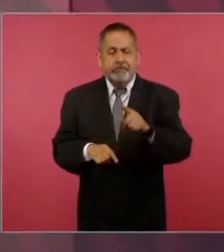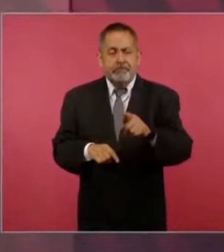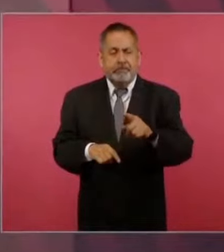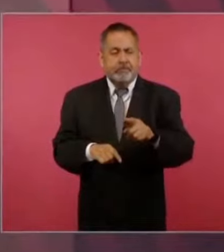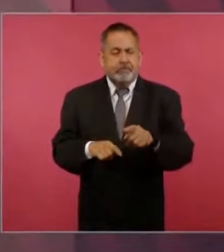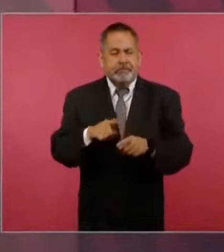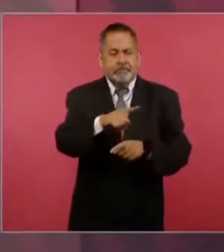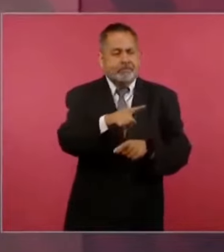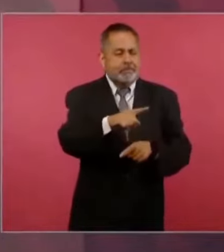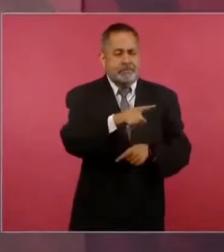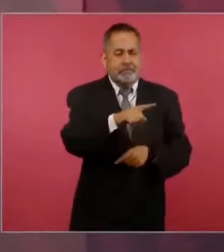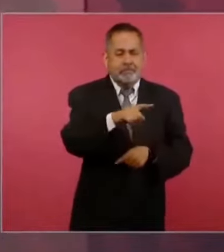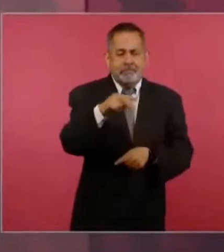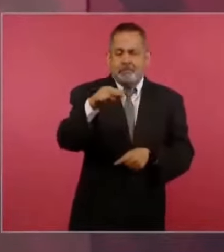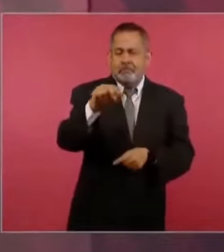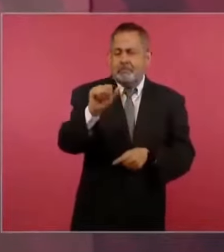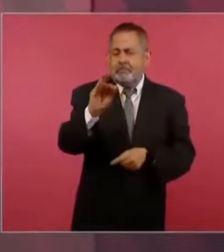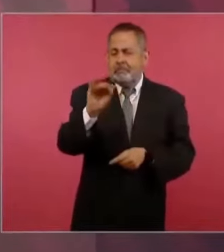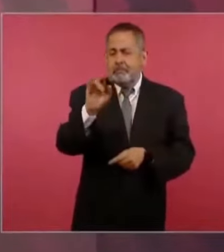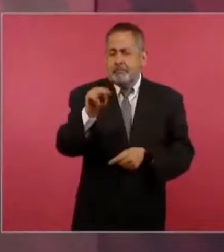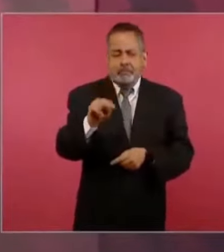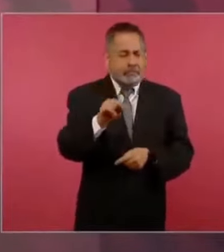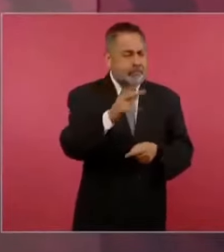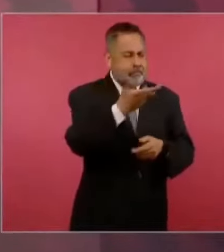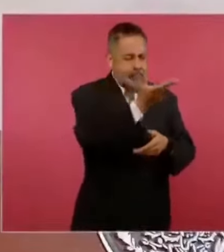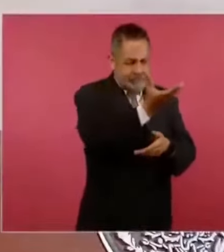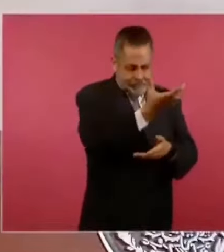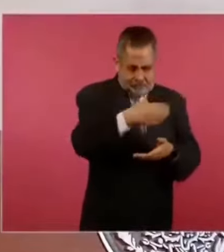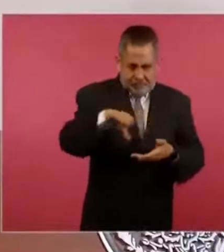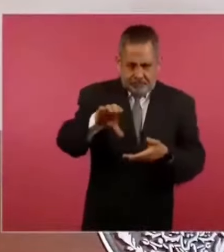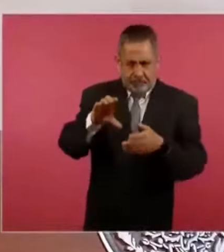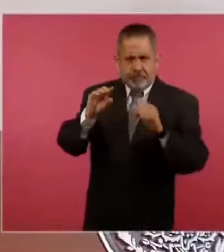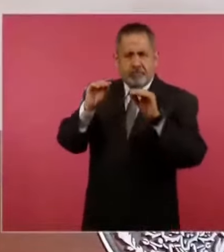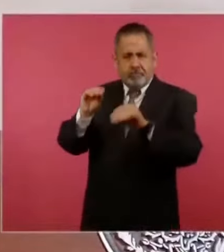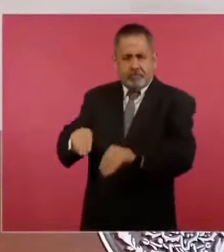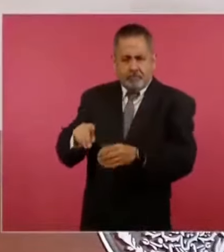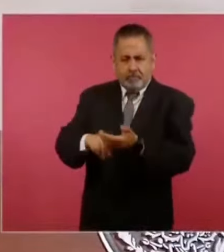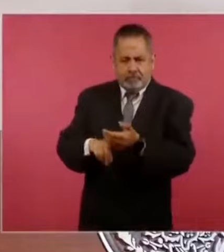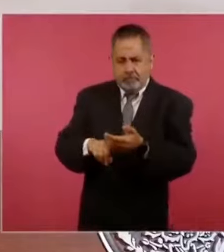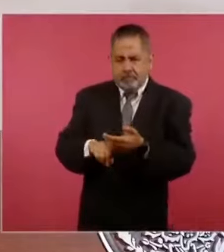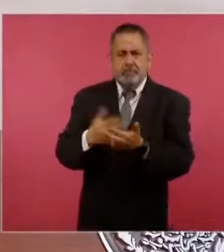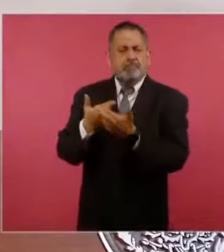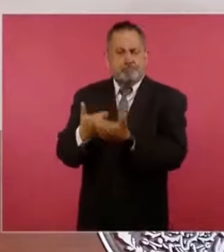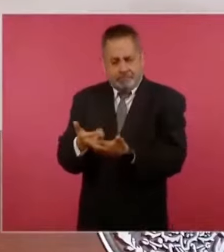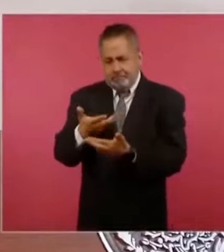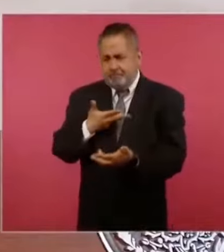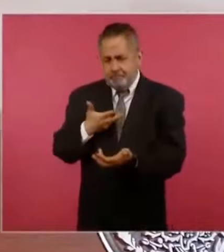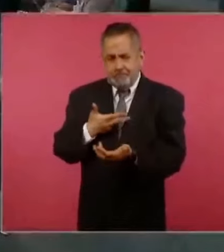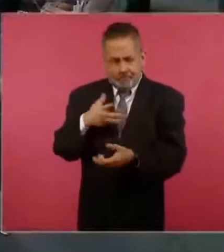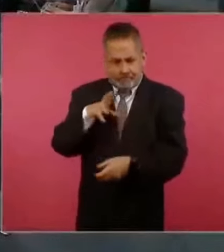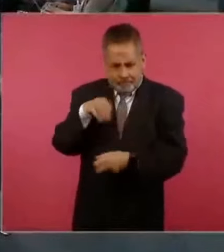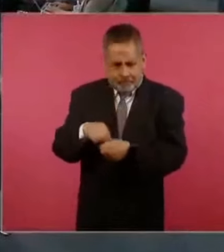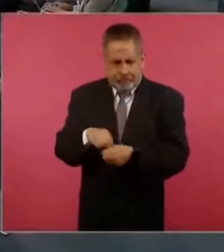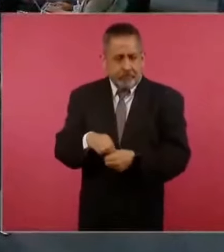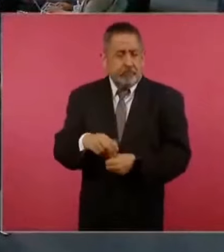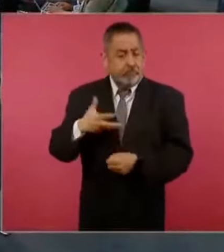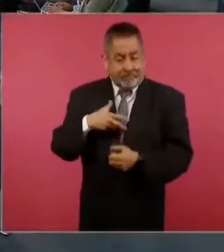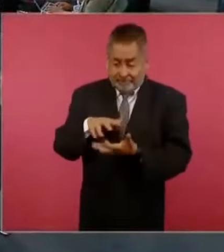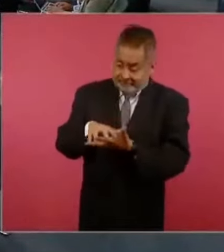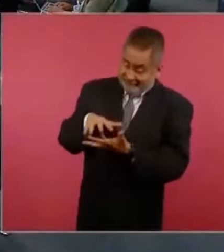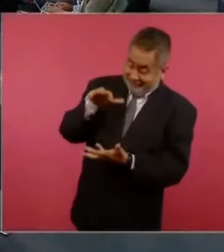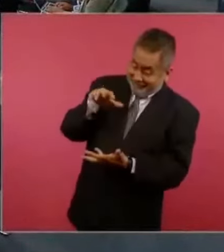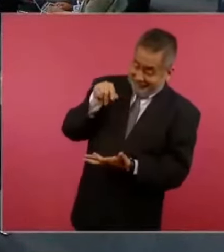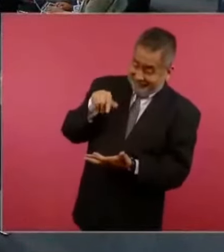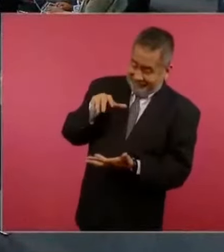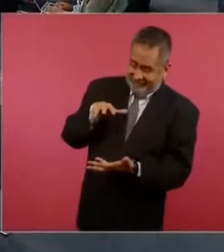financiera rural a la financiera del bienestar todo eso